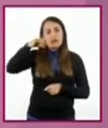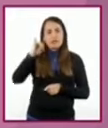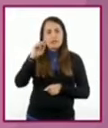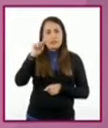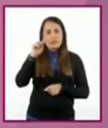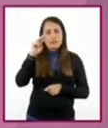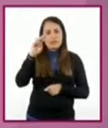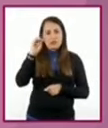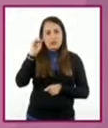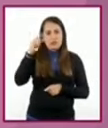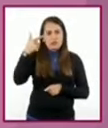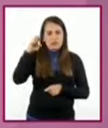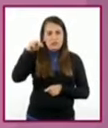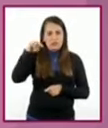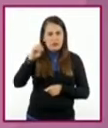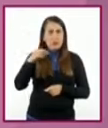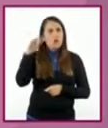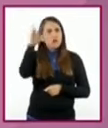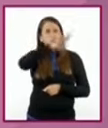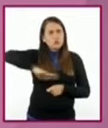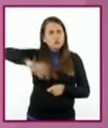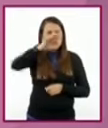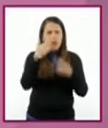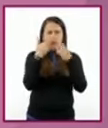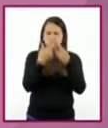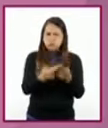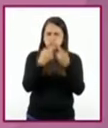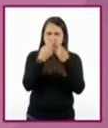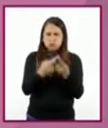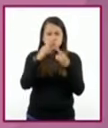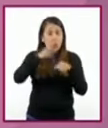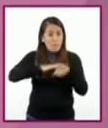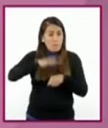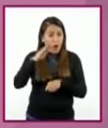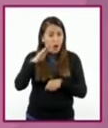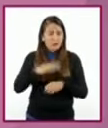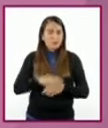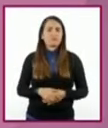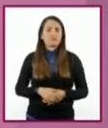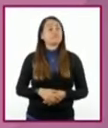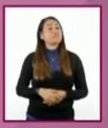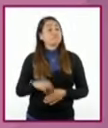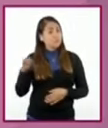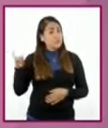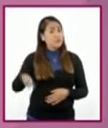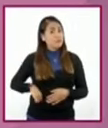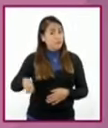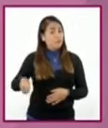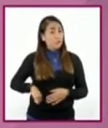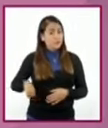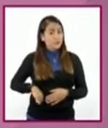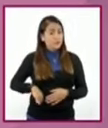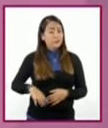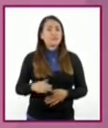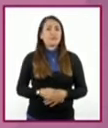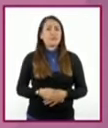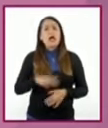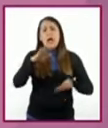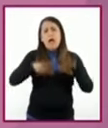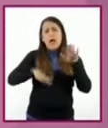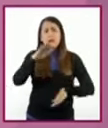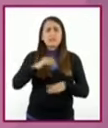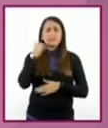más abundante en nuestra atmósfera. Qué interesante, profesor, qué bueno que lo mencionas, porque muchas veces nuestros